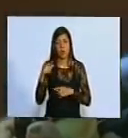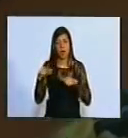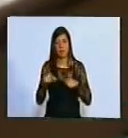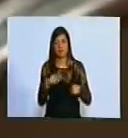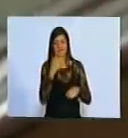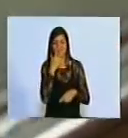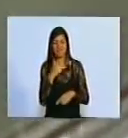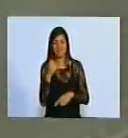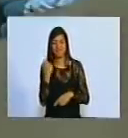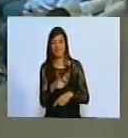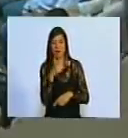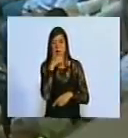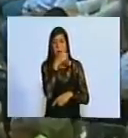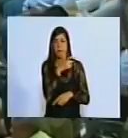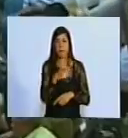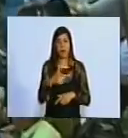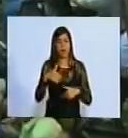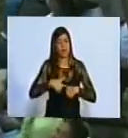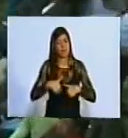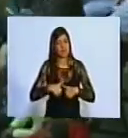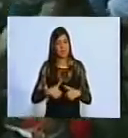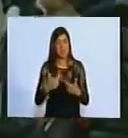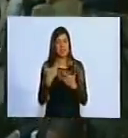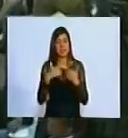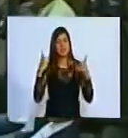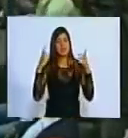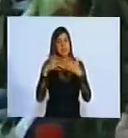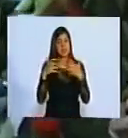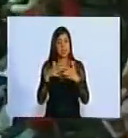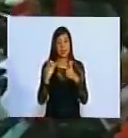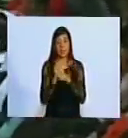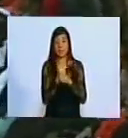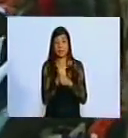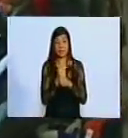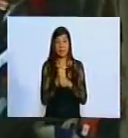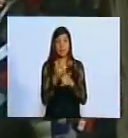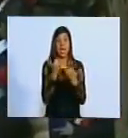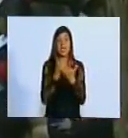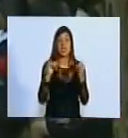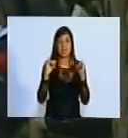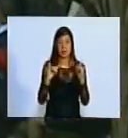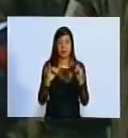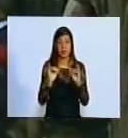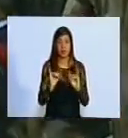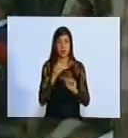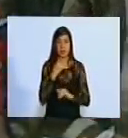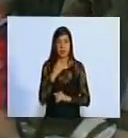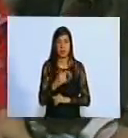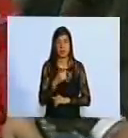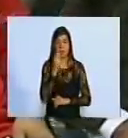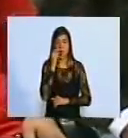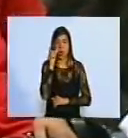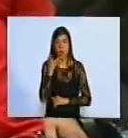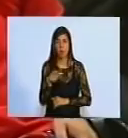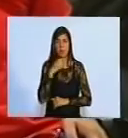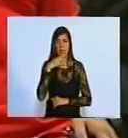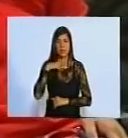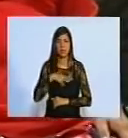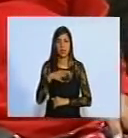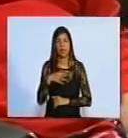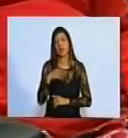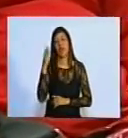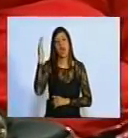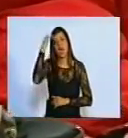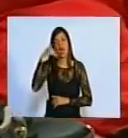y el ánimo de nuestros pueblos por querer ser libres. La independencia, tal y como lo sostuvo el historiador argentino José Luis Romero, fue